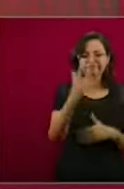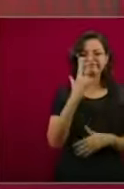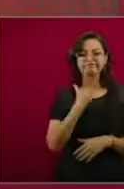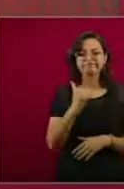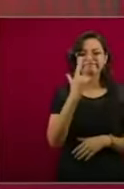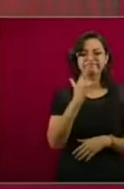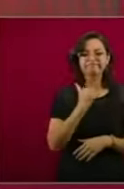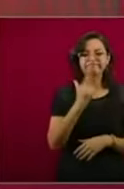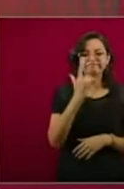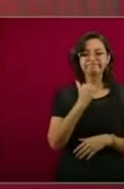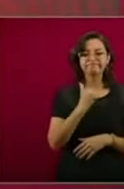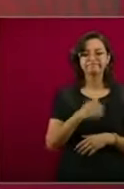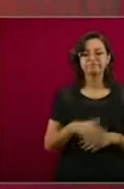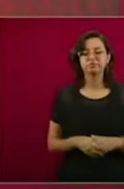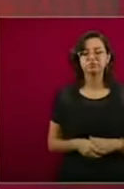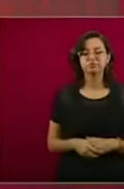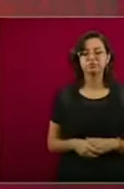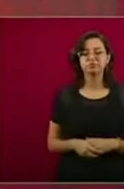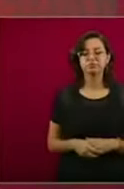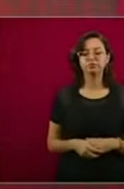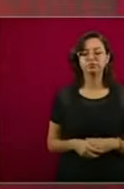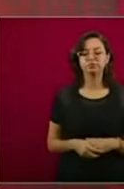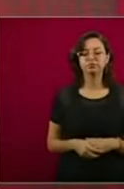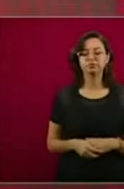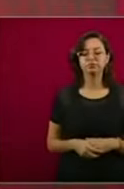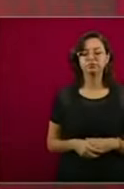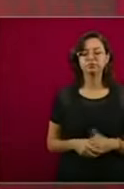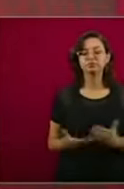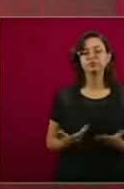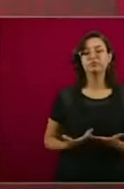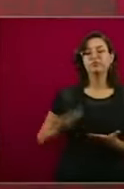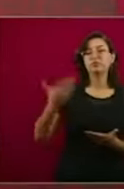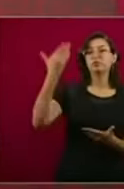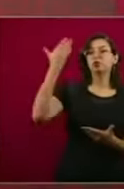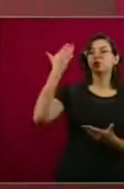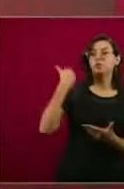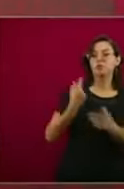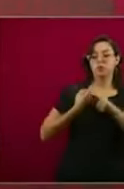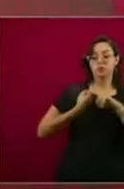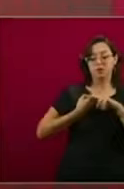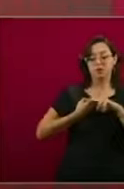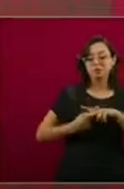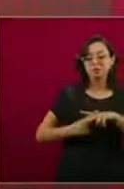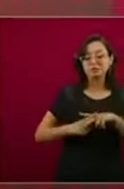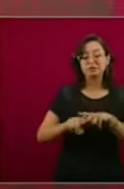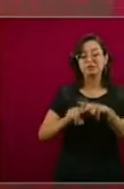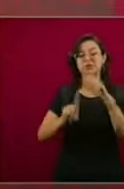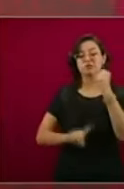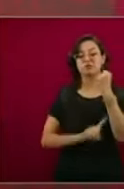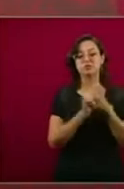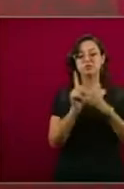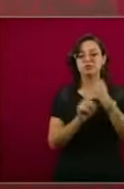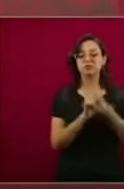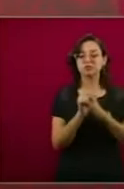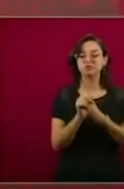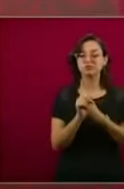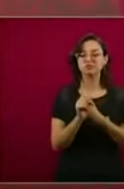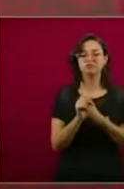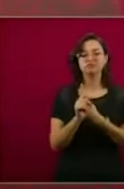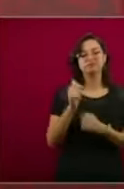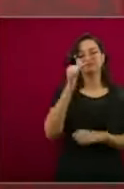falta estar insistiendo mucho en que se tienen que cumplir las medidas sanitarias, mucho menos el